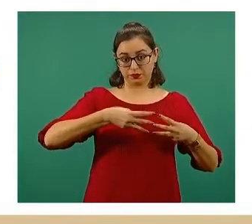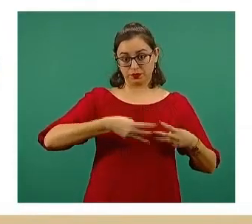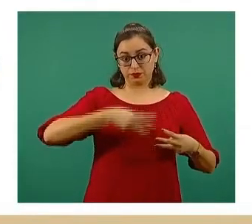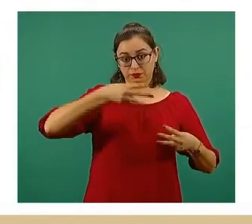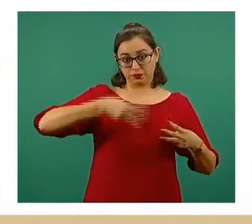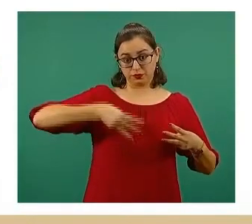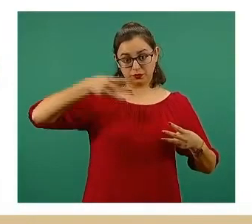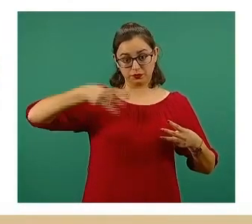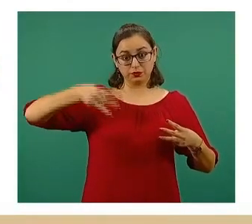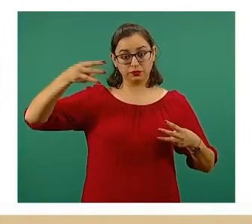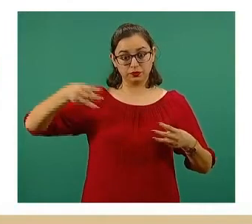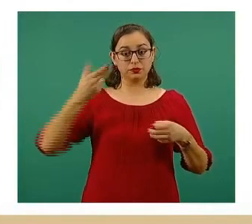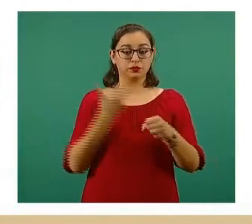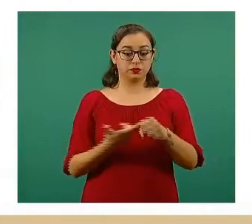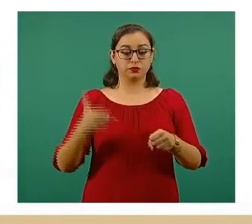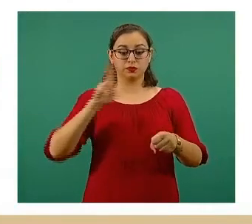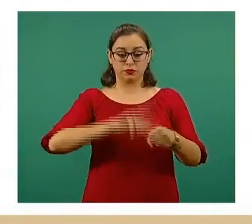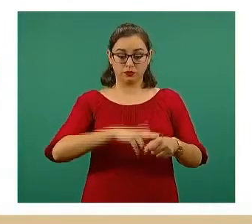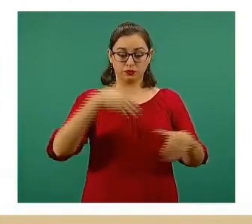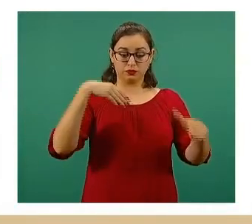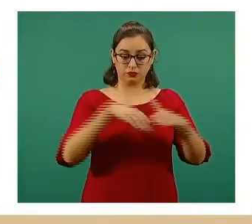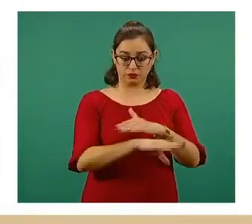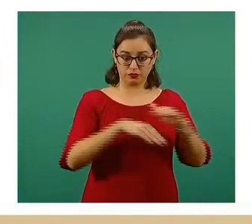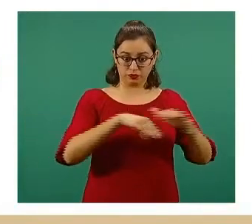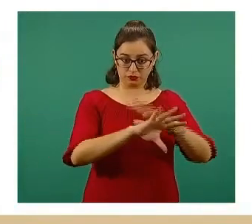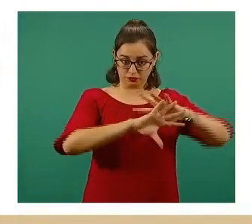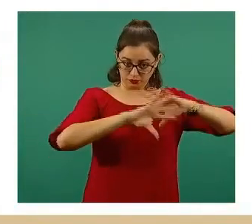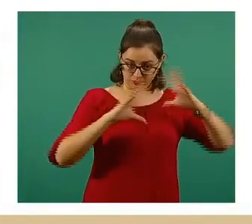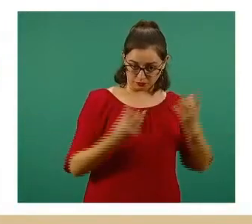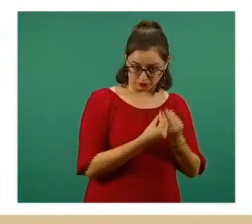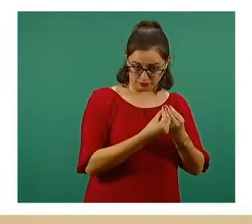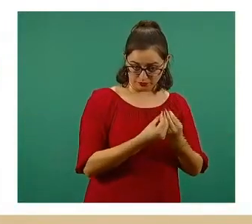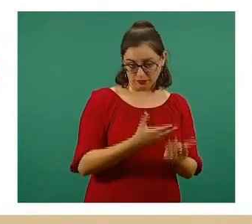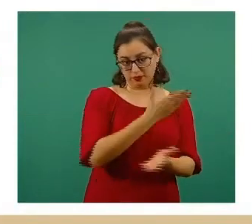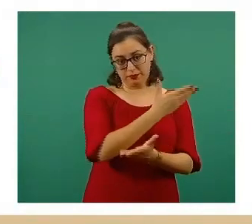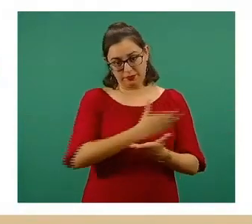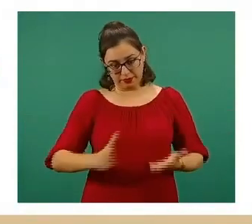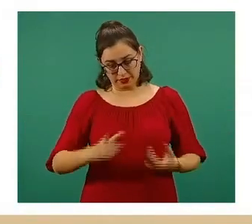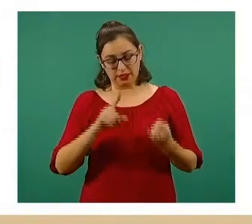epidémicas: la hospitalización completa, la hospitalización general, que es